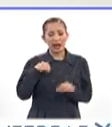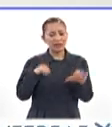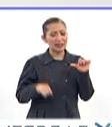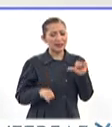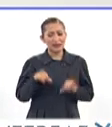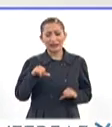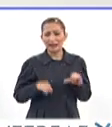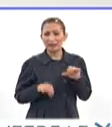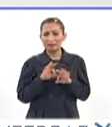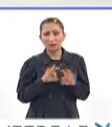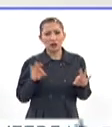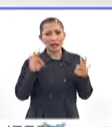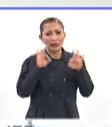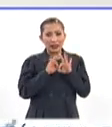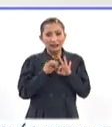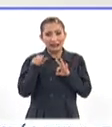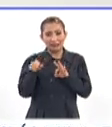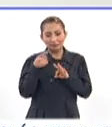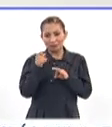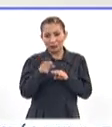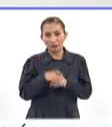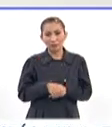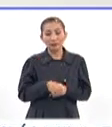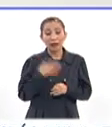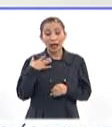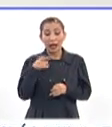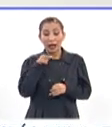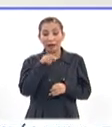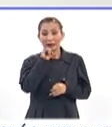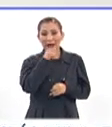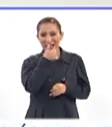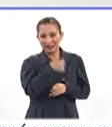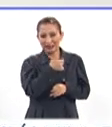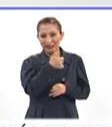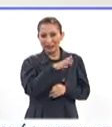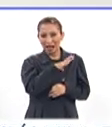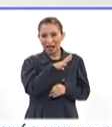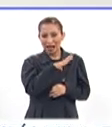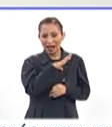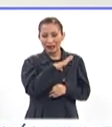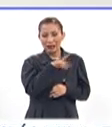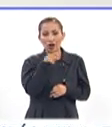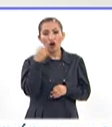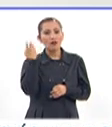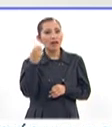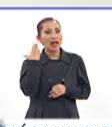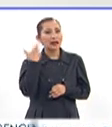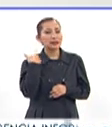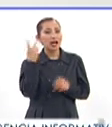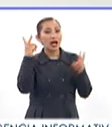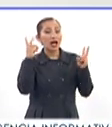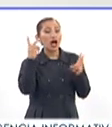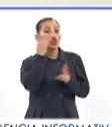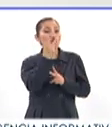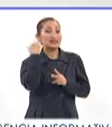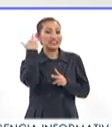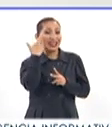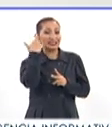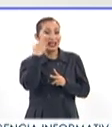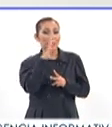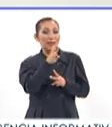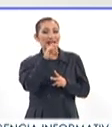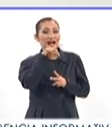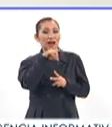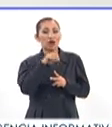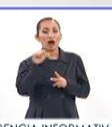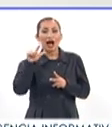Actividades importantes, Ana Cristina, en ese sentido. También a las 6 va a haber una conferencia, Los dos reyes, Bernardo